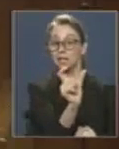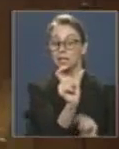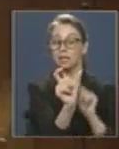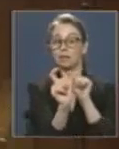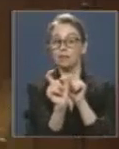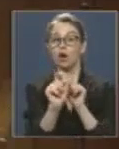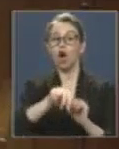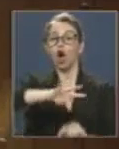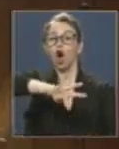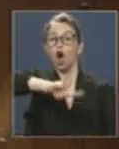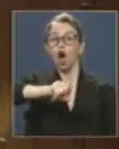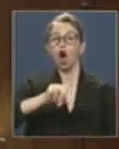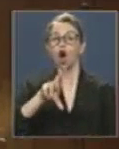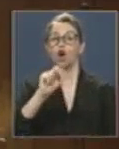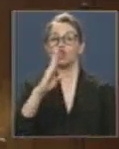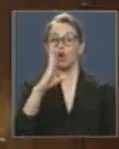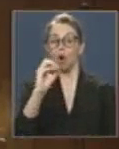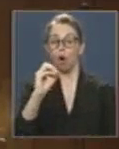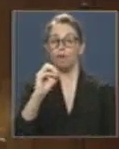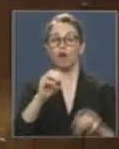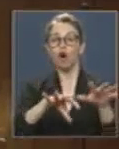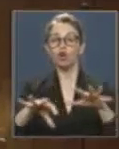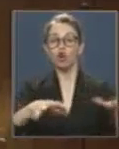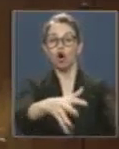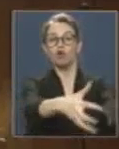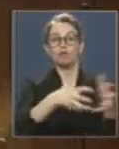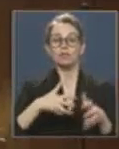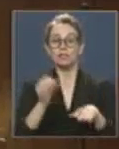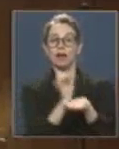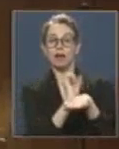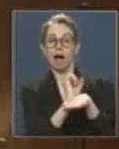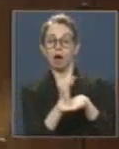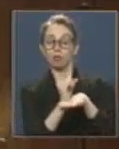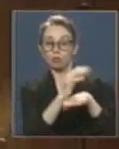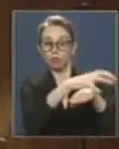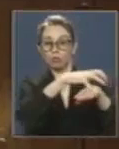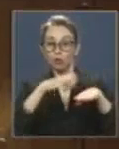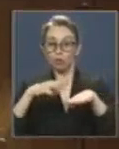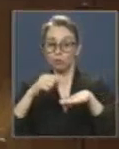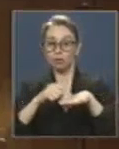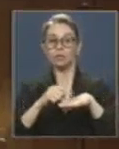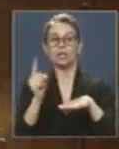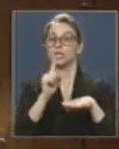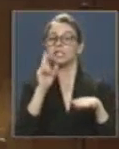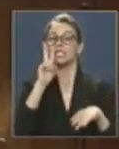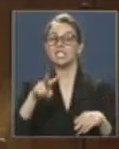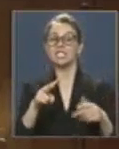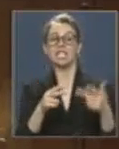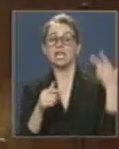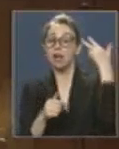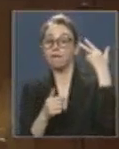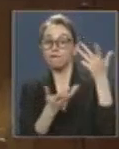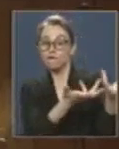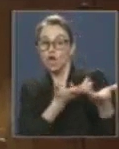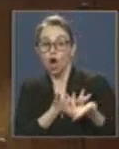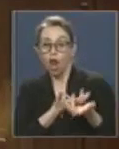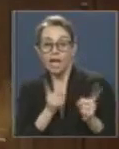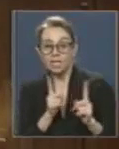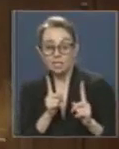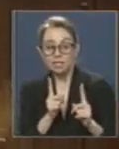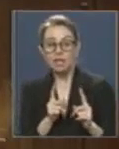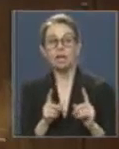de robo a la apropiación material de un vehículo motorizado, no mediando violencia o intimidación,